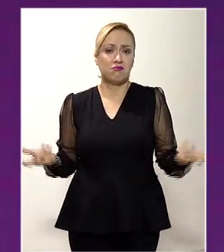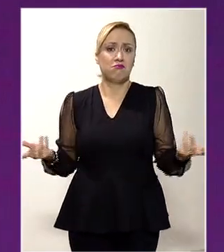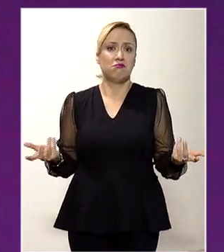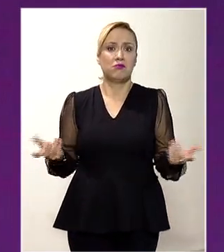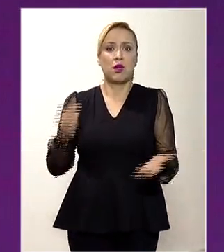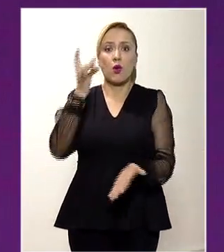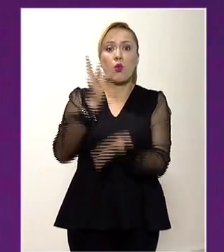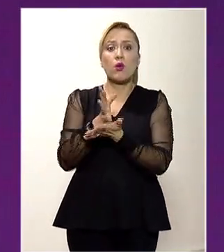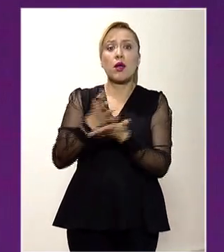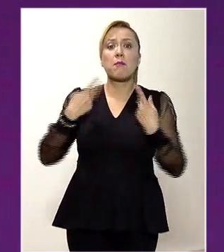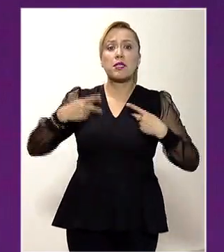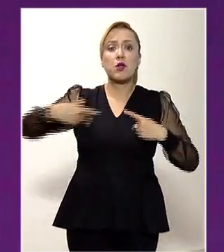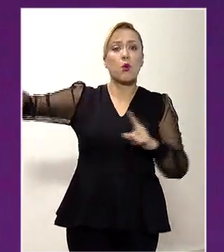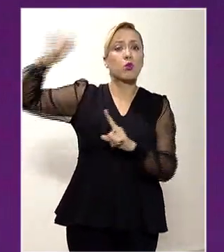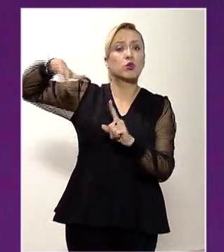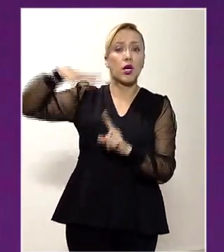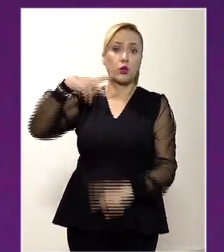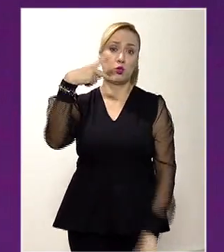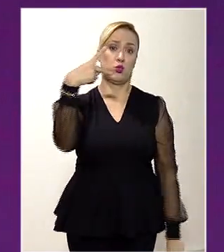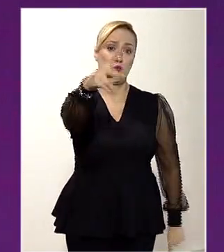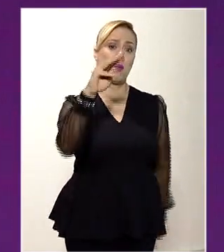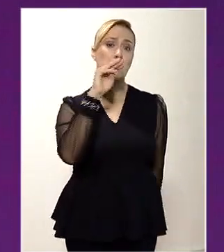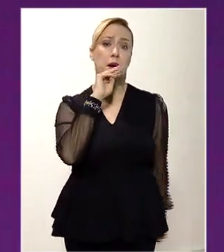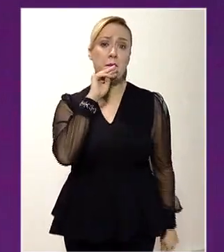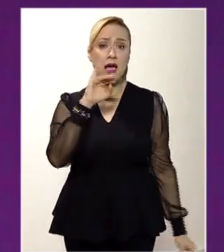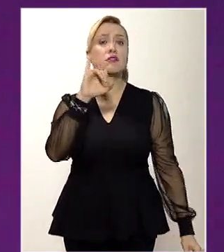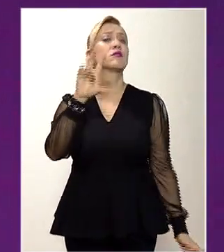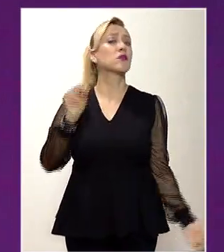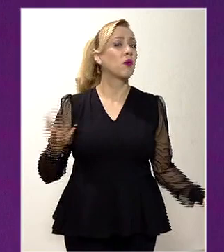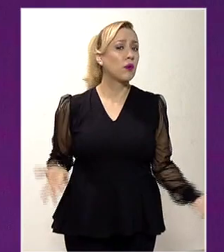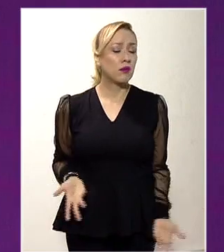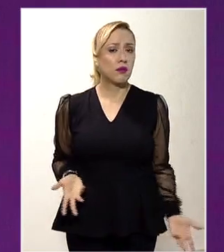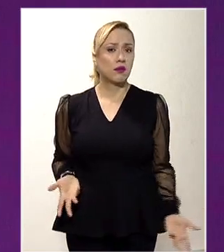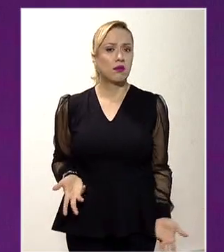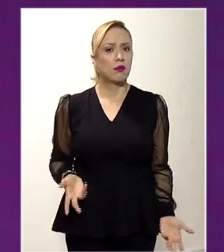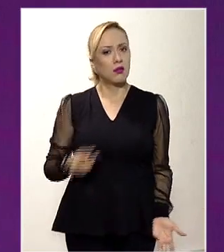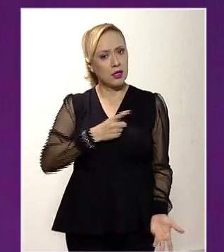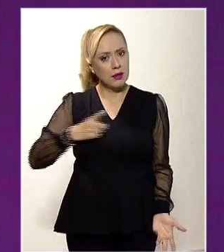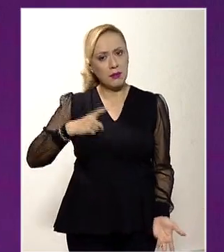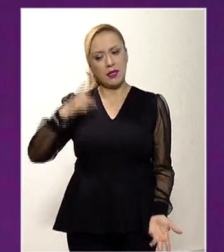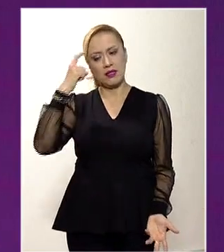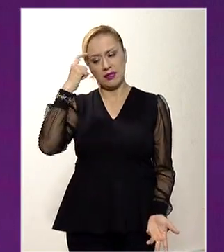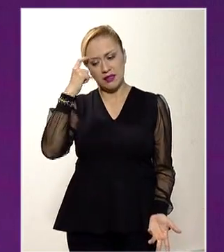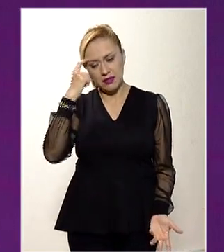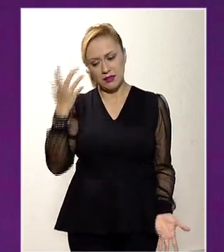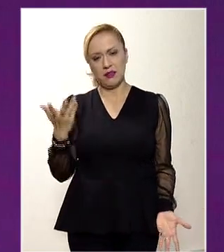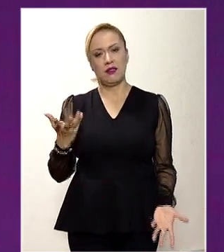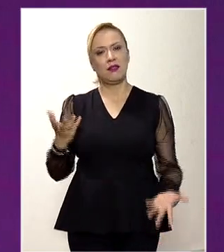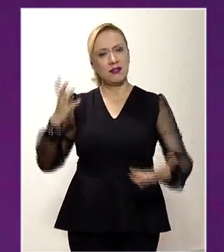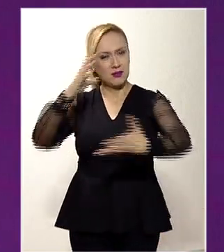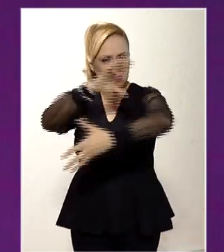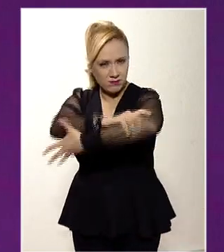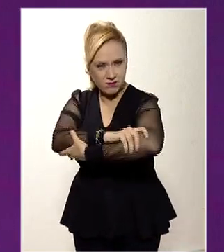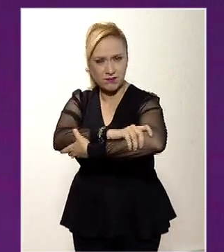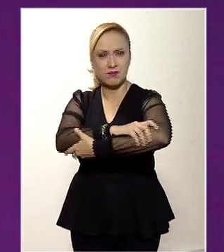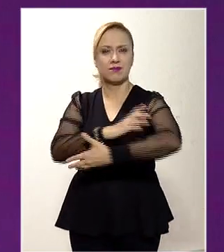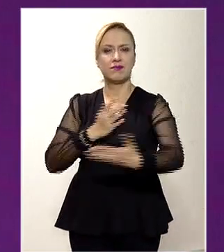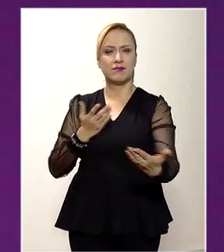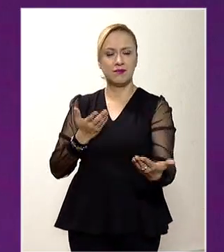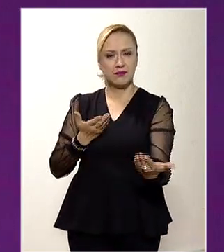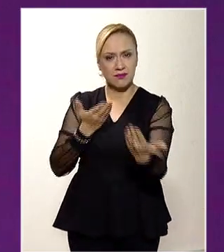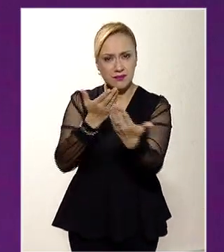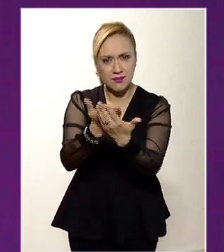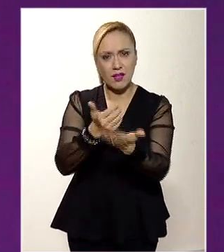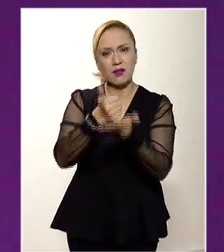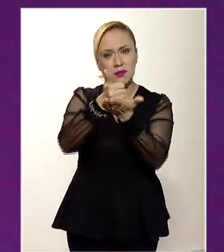que te va a buscar es tu mamá, ¿no? Entonces creo que hay que hacer un poco de conciencia, acercarse, ser solidarios, ¿no? Solidarias con las